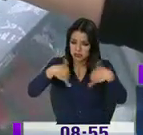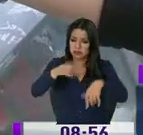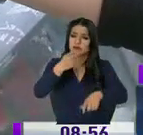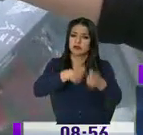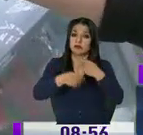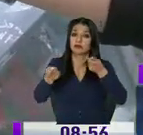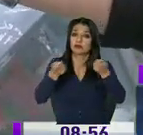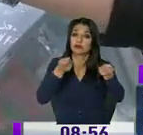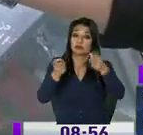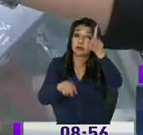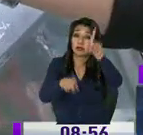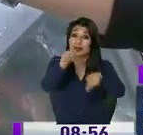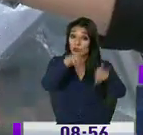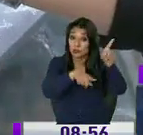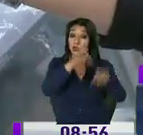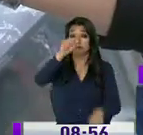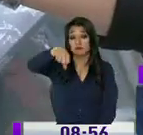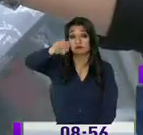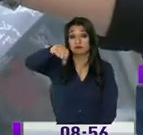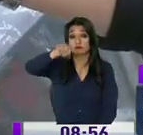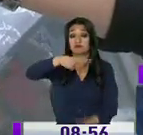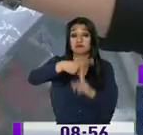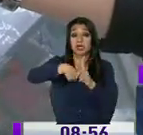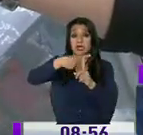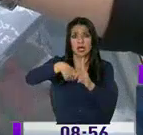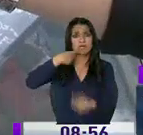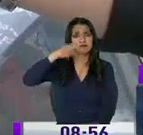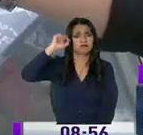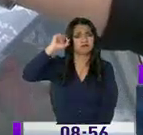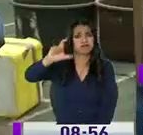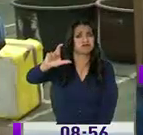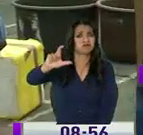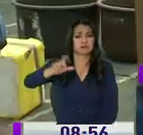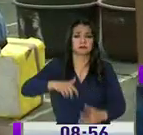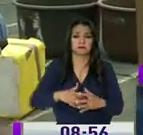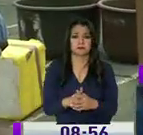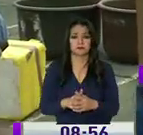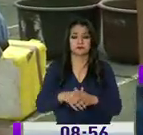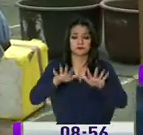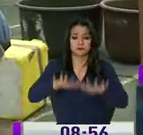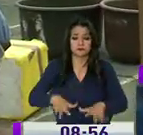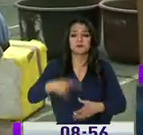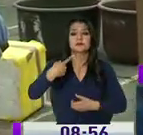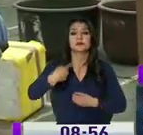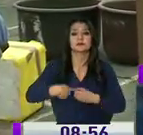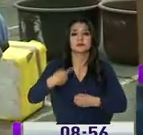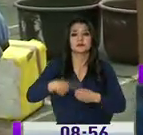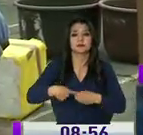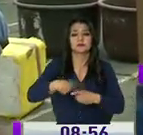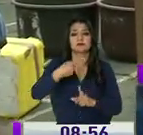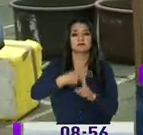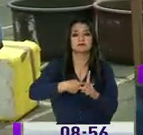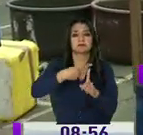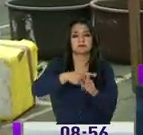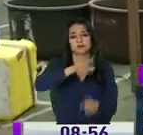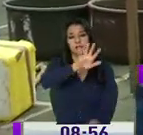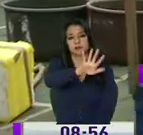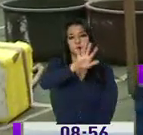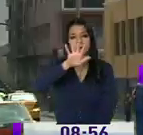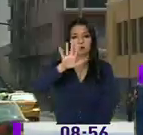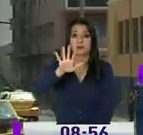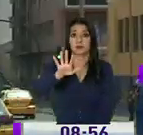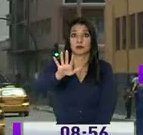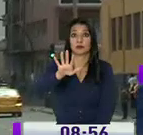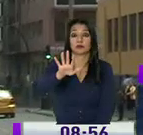porque en algunos mercados están muy caro. En el Distrito Metropolitano existen 54 centros de abasto,